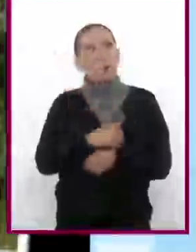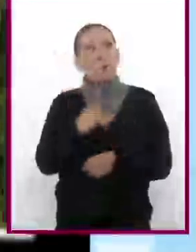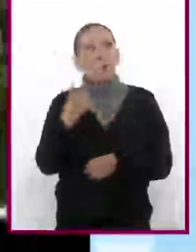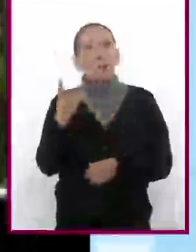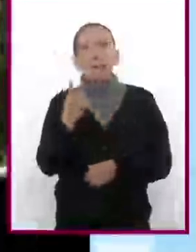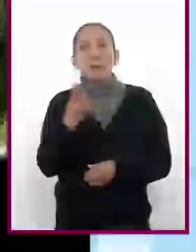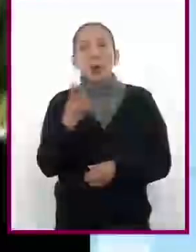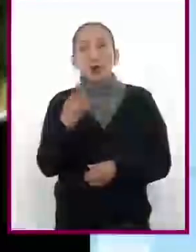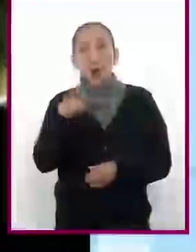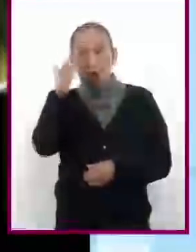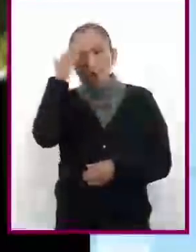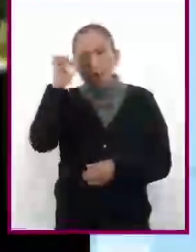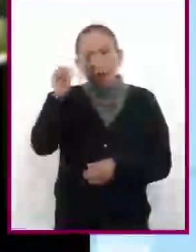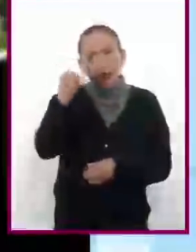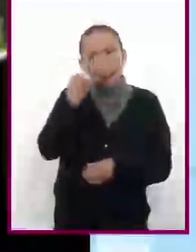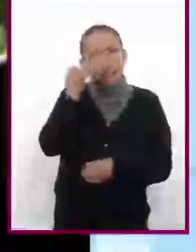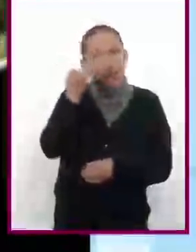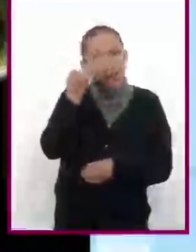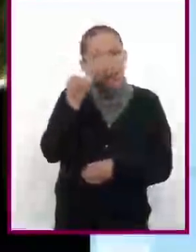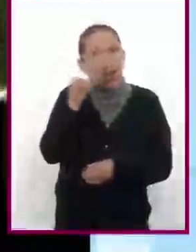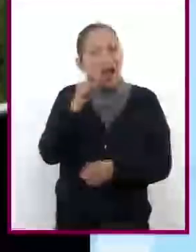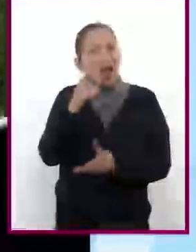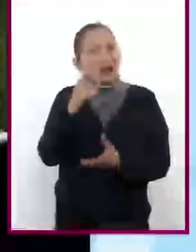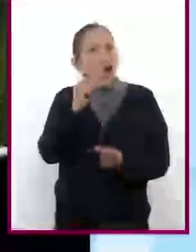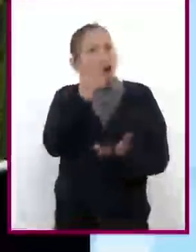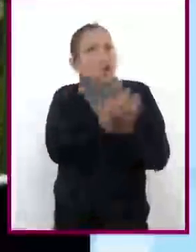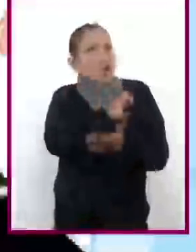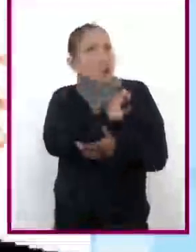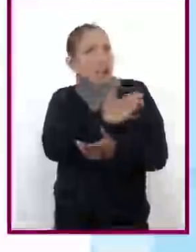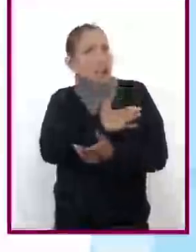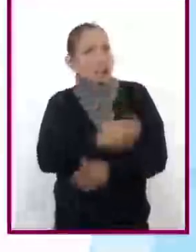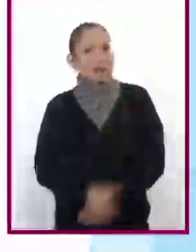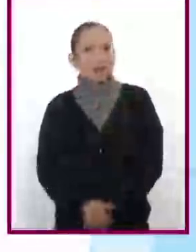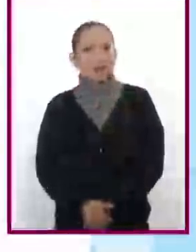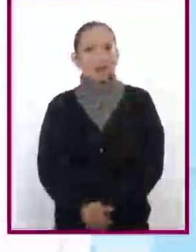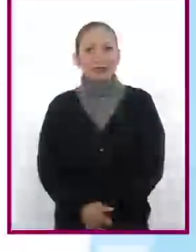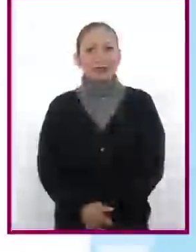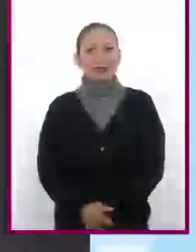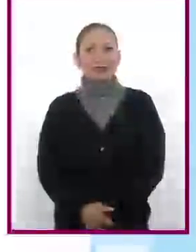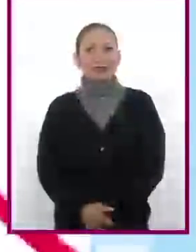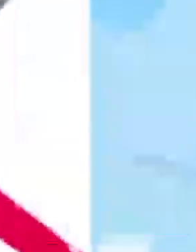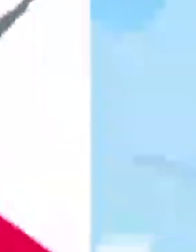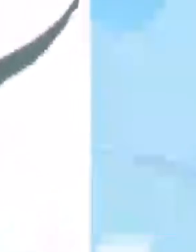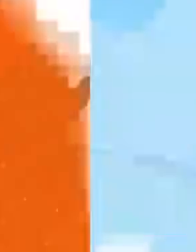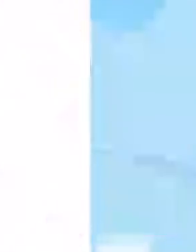porque conocería otro idioma y no nada más español.